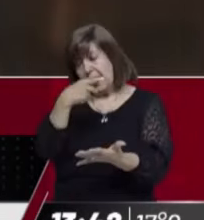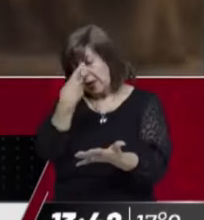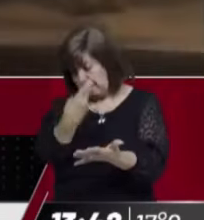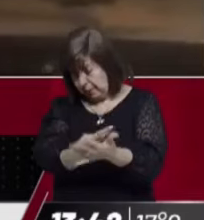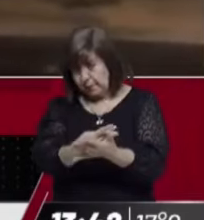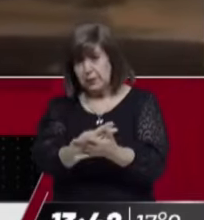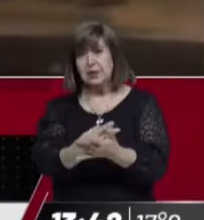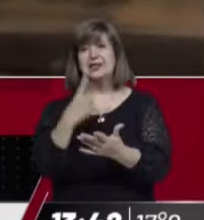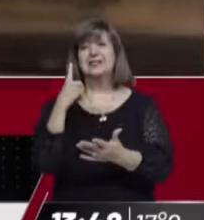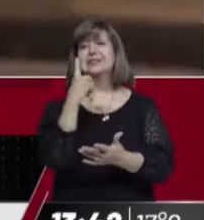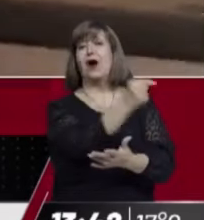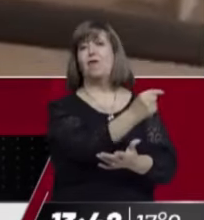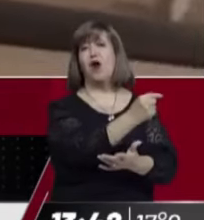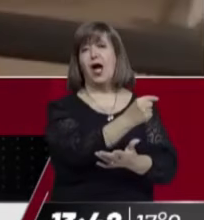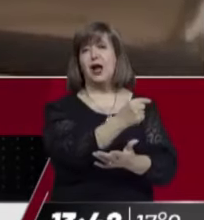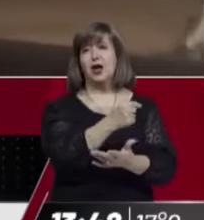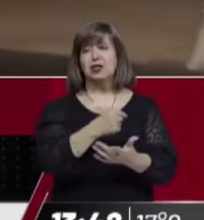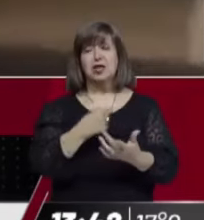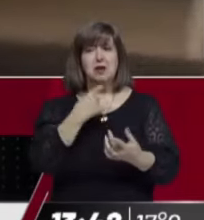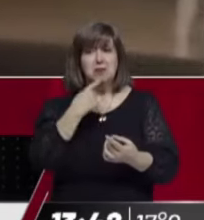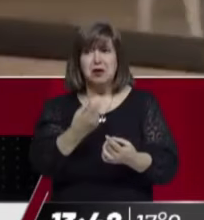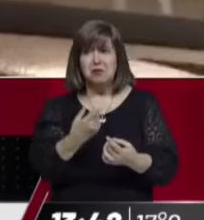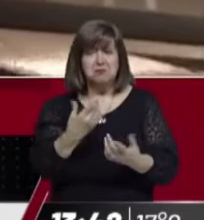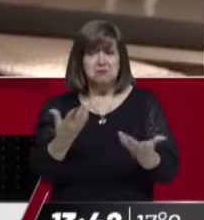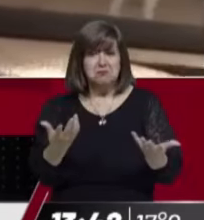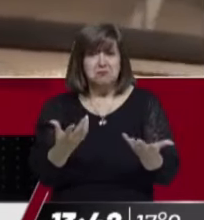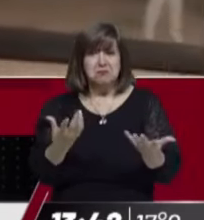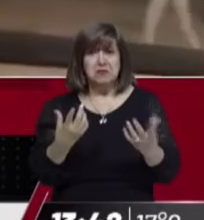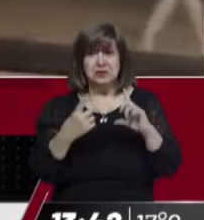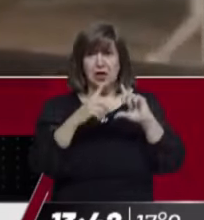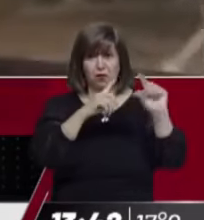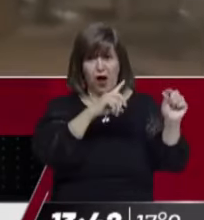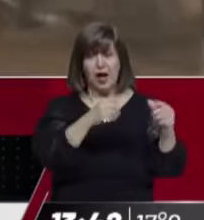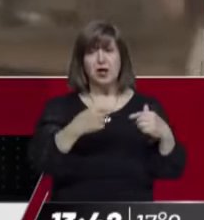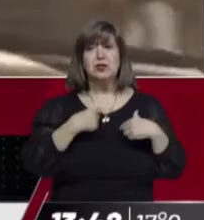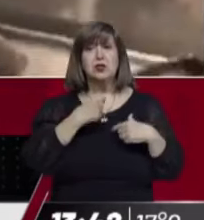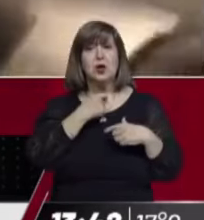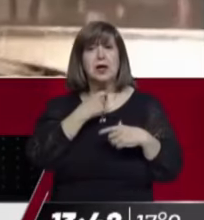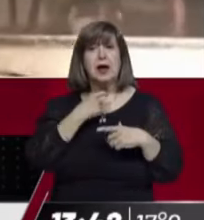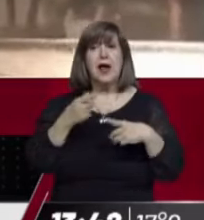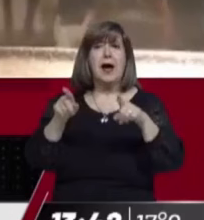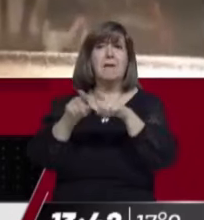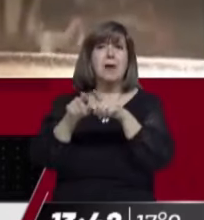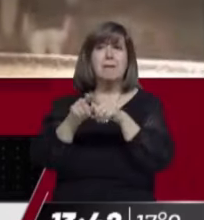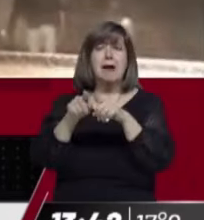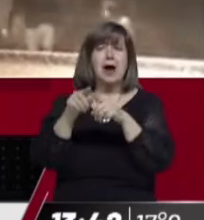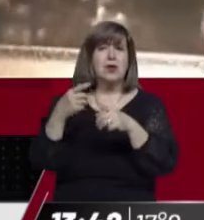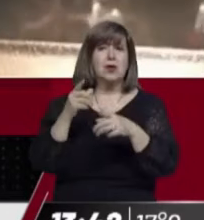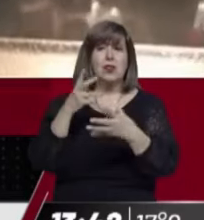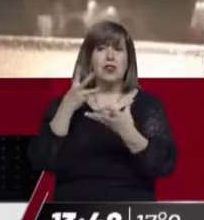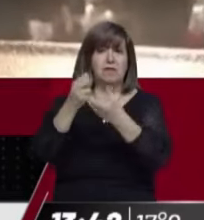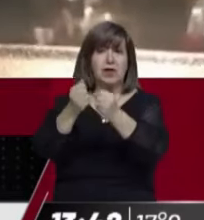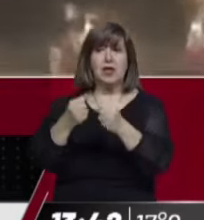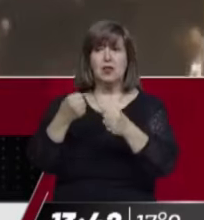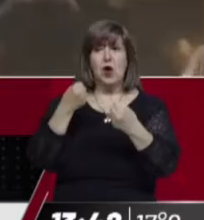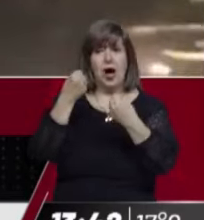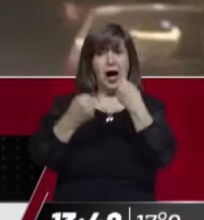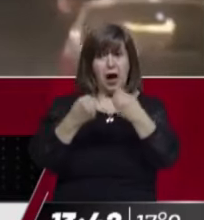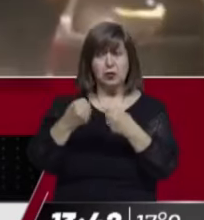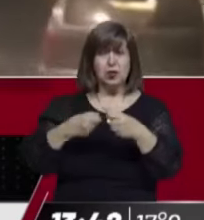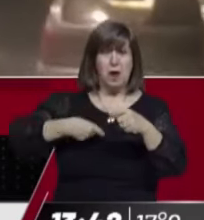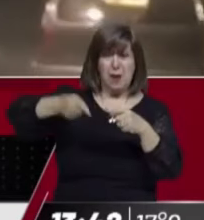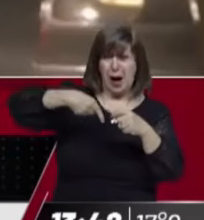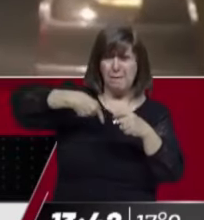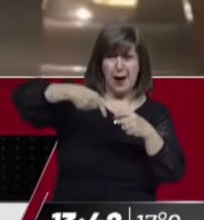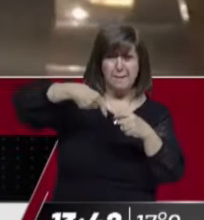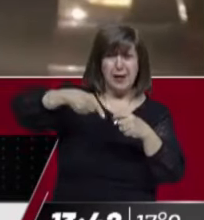chicos ahí no les importa que éramos mujeres ni nada y nuestro intento era defender de que no le pegaran más al que estaban de patear Pero ellos directamente